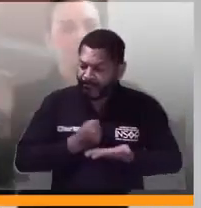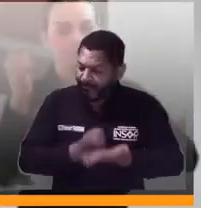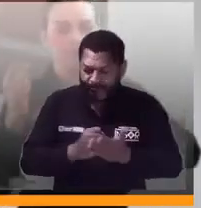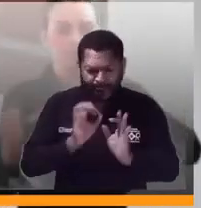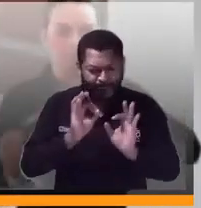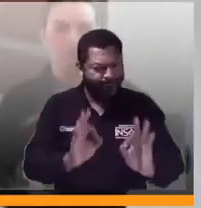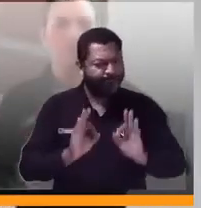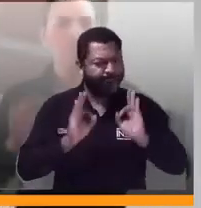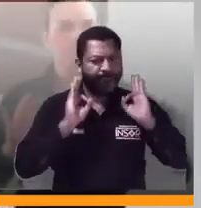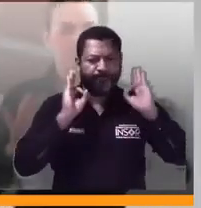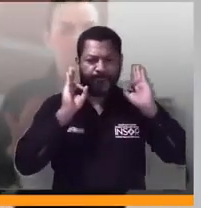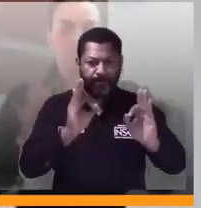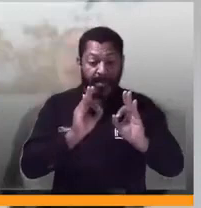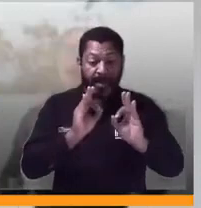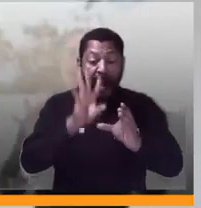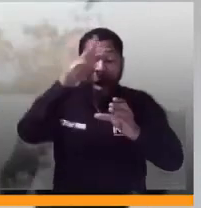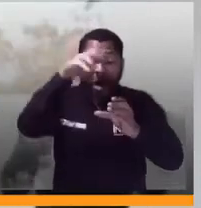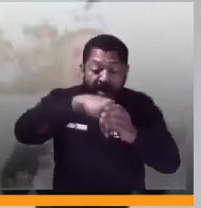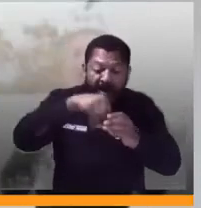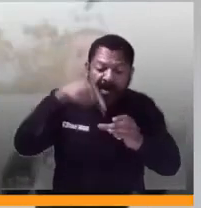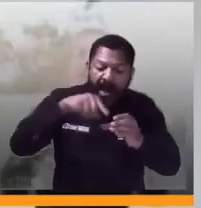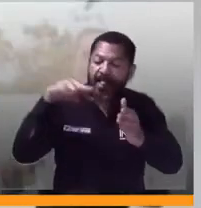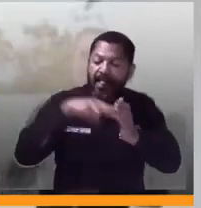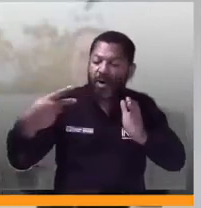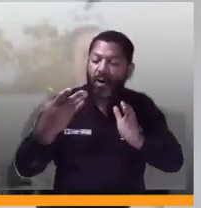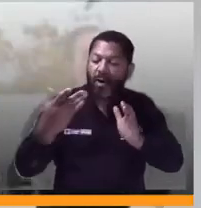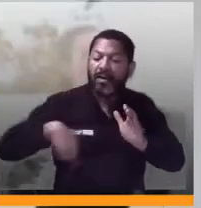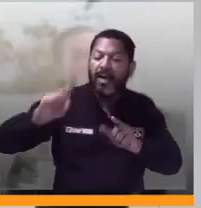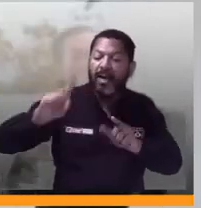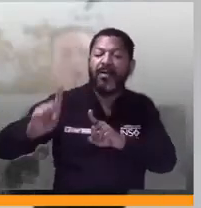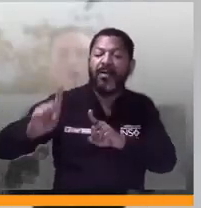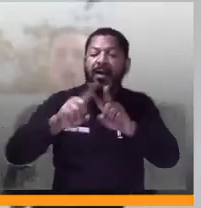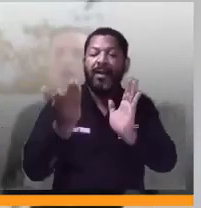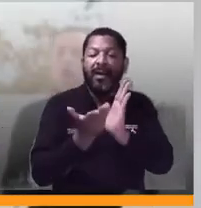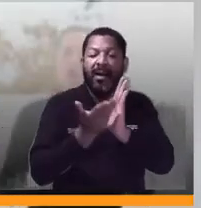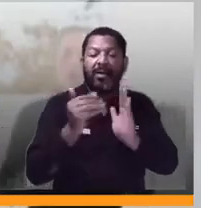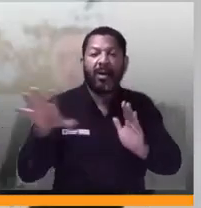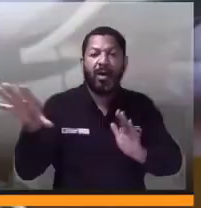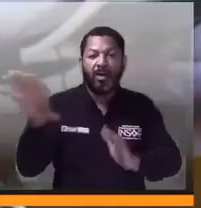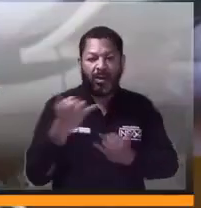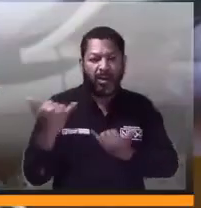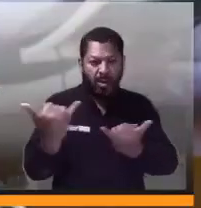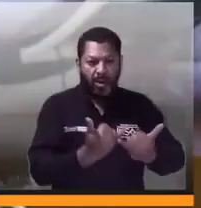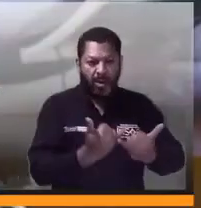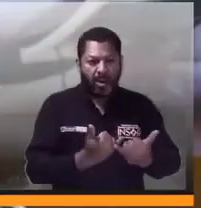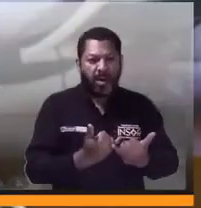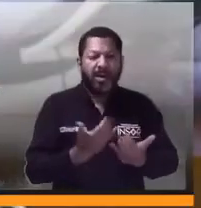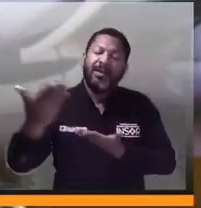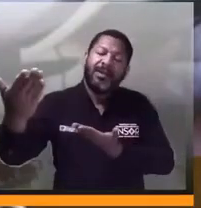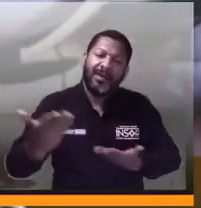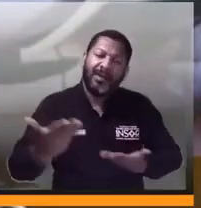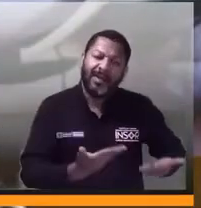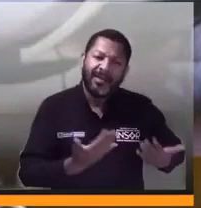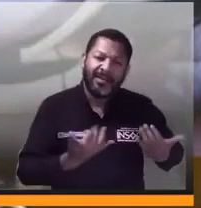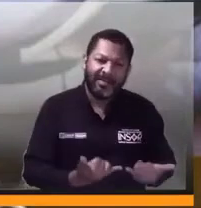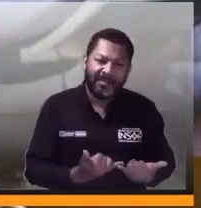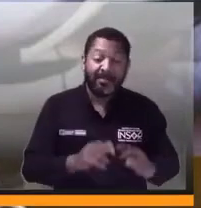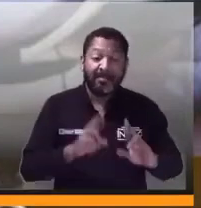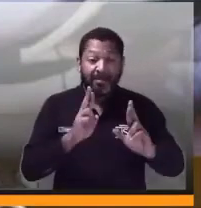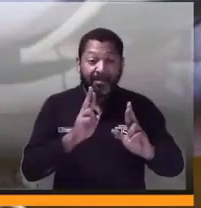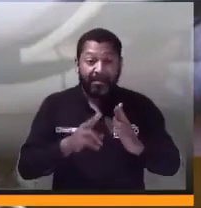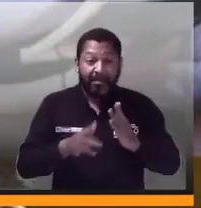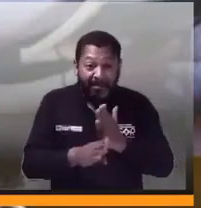del rigor que debe tener esta incorporación de tecnología a las distintas modalidades de educación superior. Sean todos muy bienvenidos y